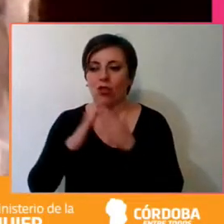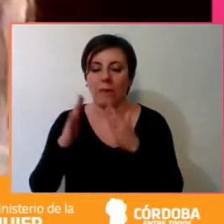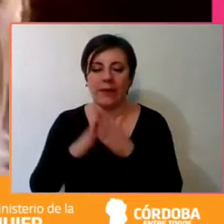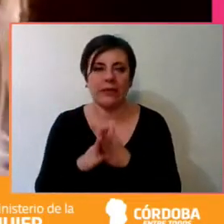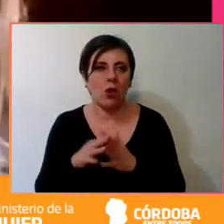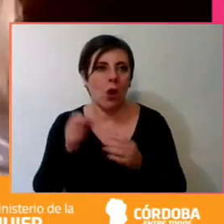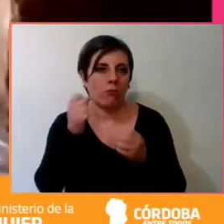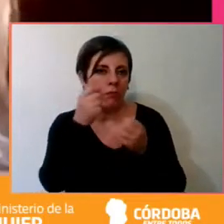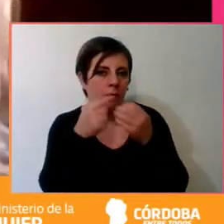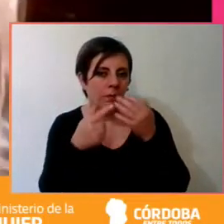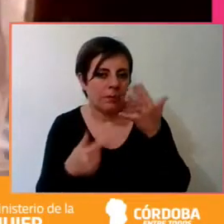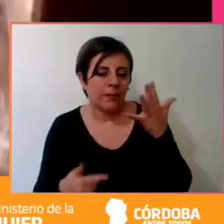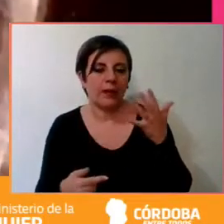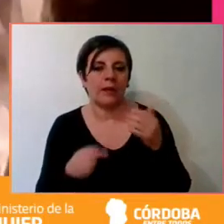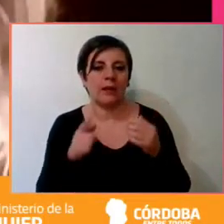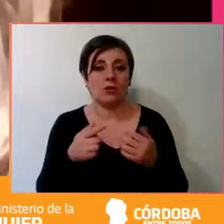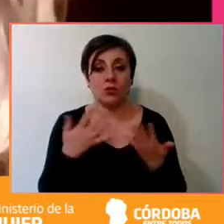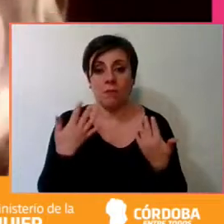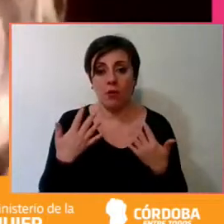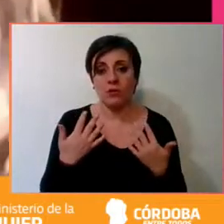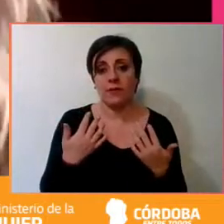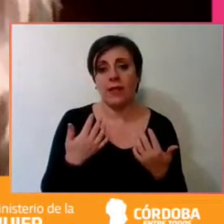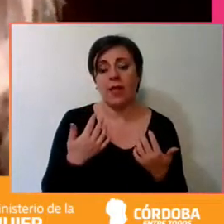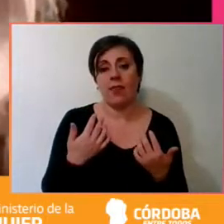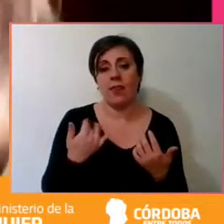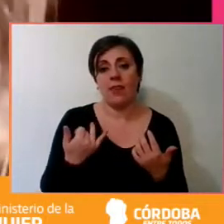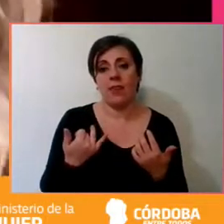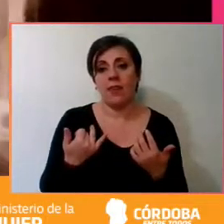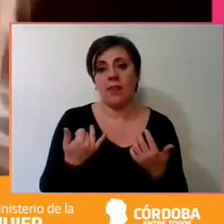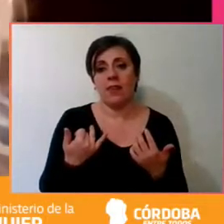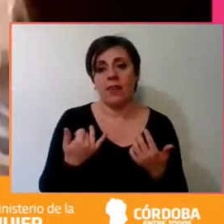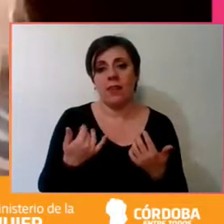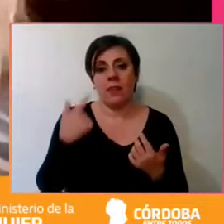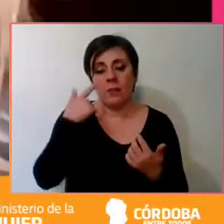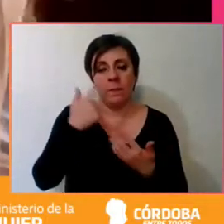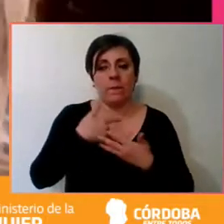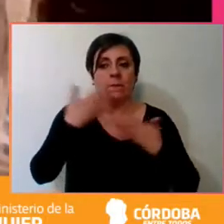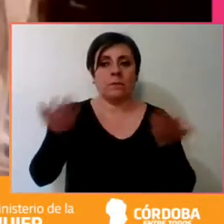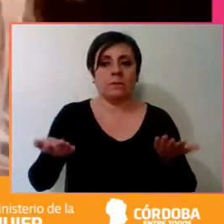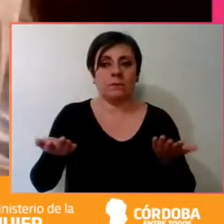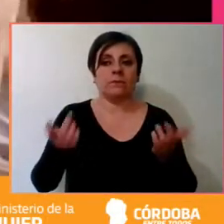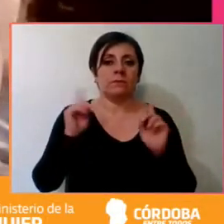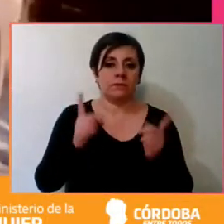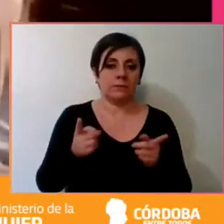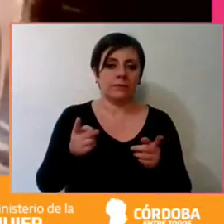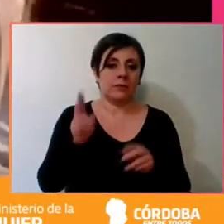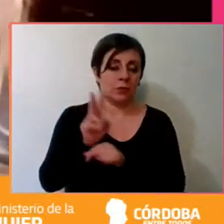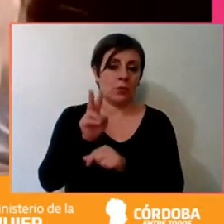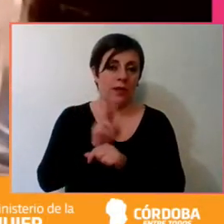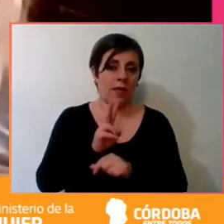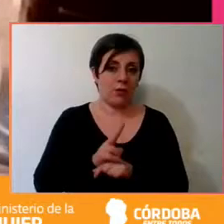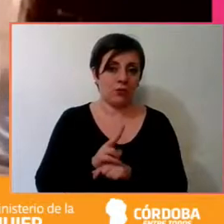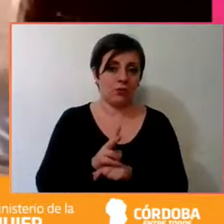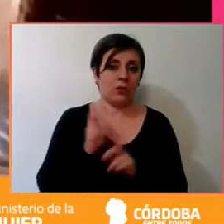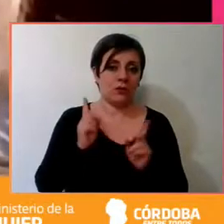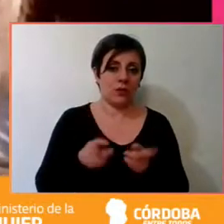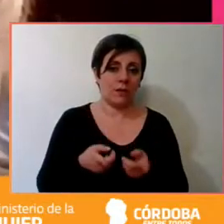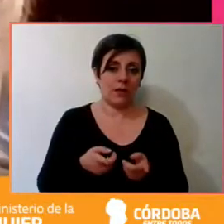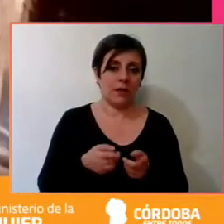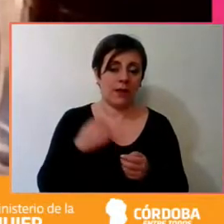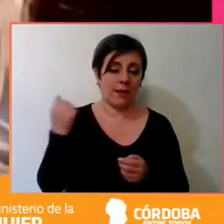está contrayendo la posibilidad de externalizar ese trabajo también de cuidados, y esto también es un